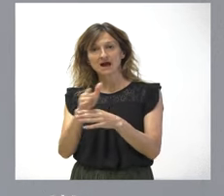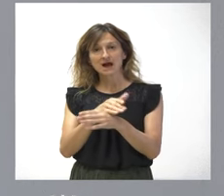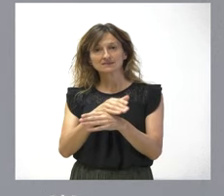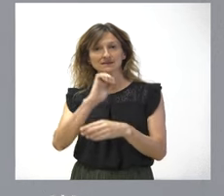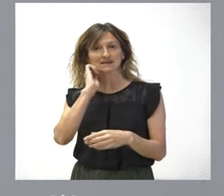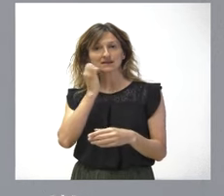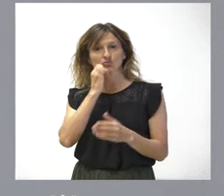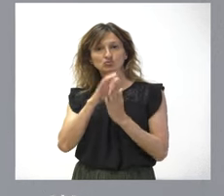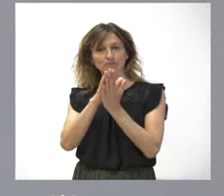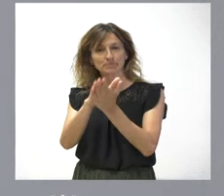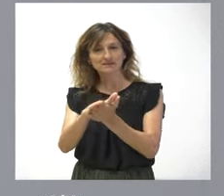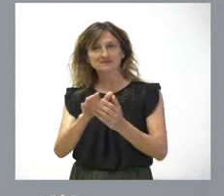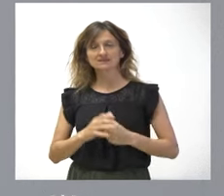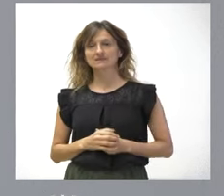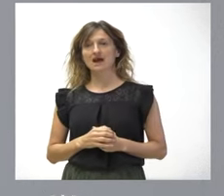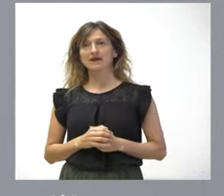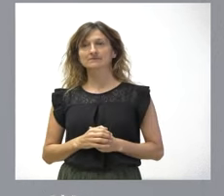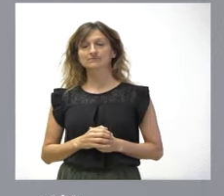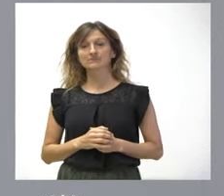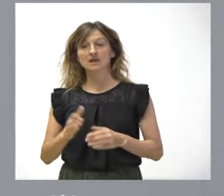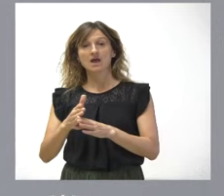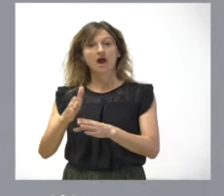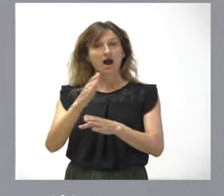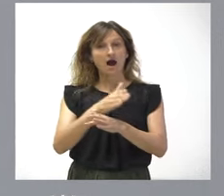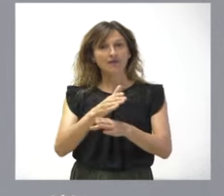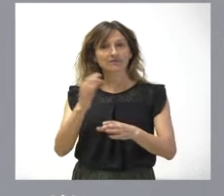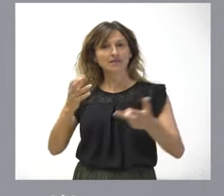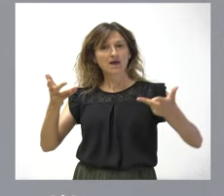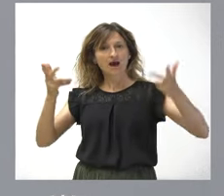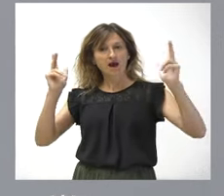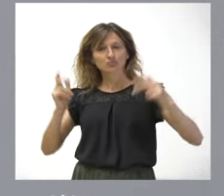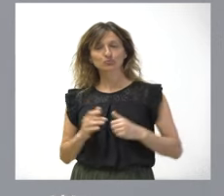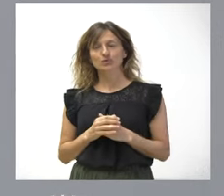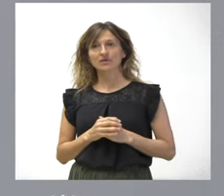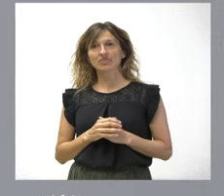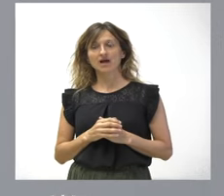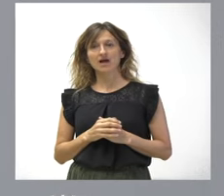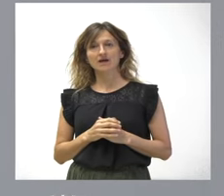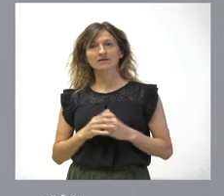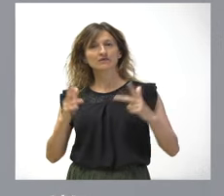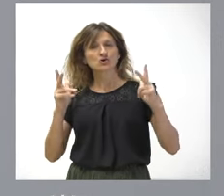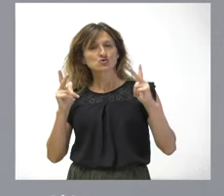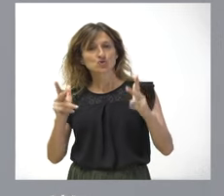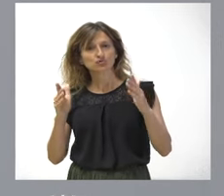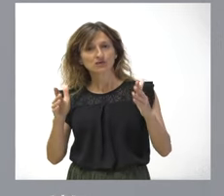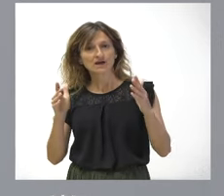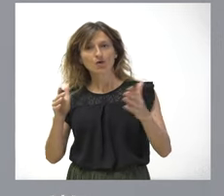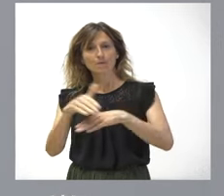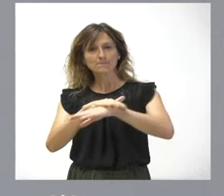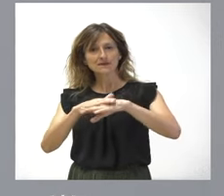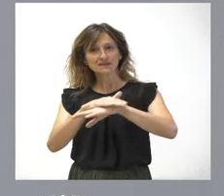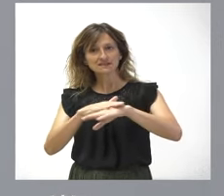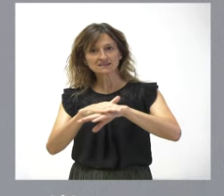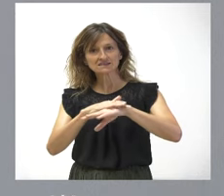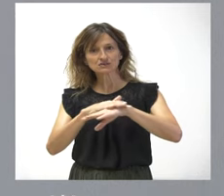recurso previamente a presentar el recurso Tendremos que autorizar el consejo de ministros para que ya los